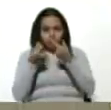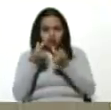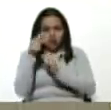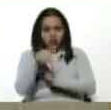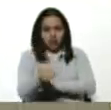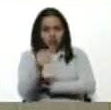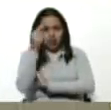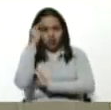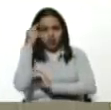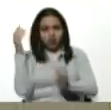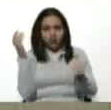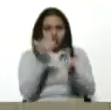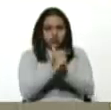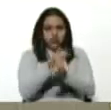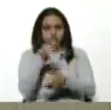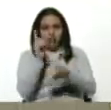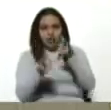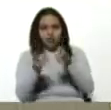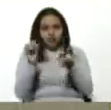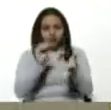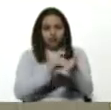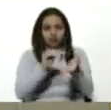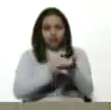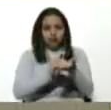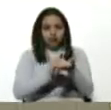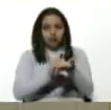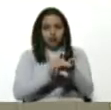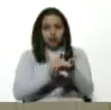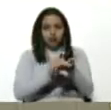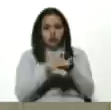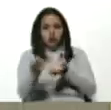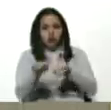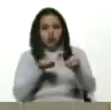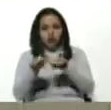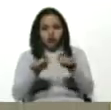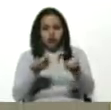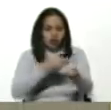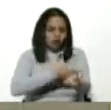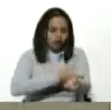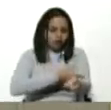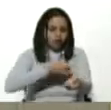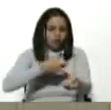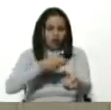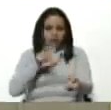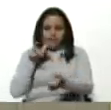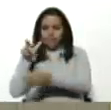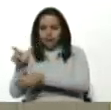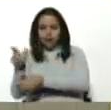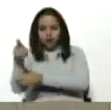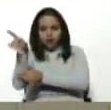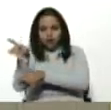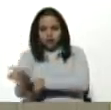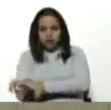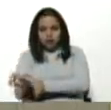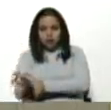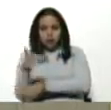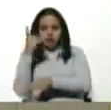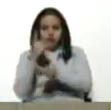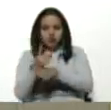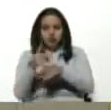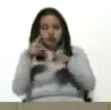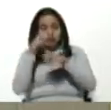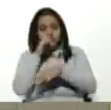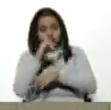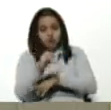hoy hemos iniciado en algunos casos tratamientos con plasma. Debemos informar a nuestra población que el